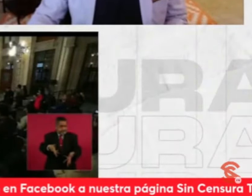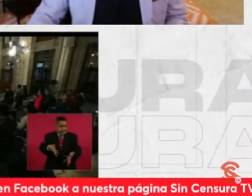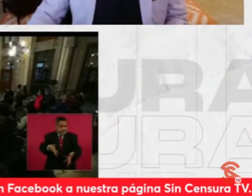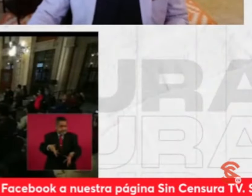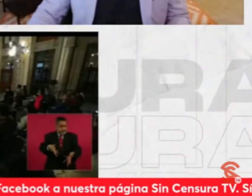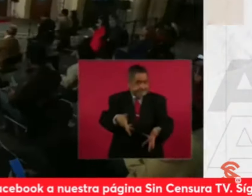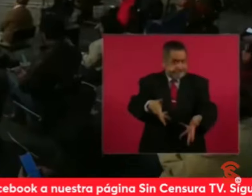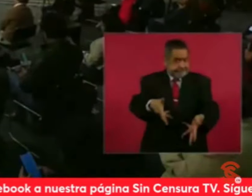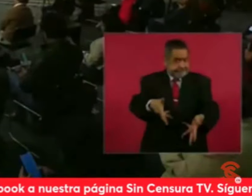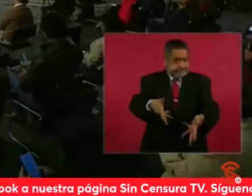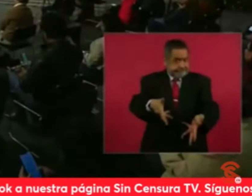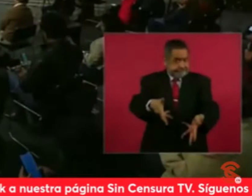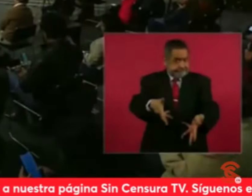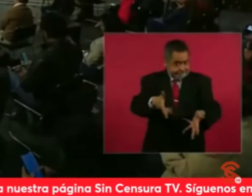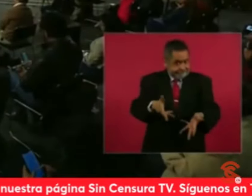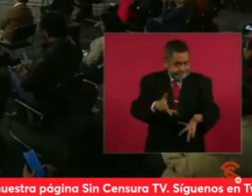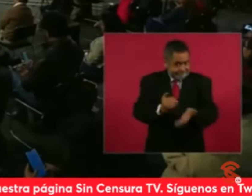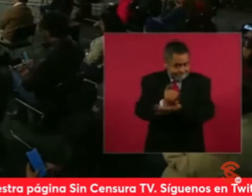así el presidente,